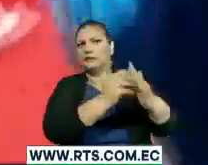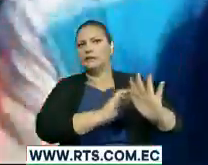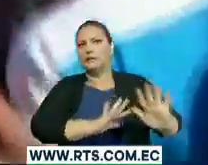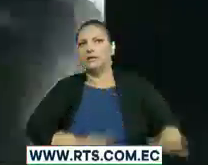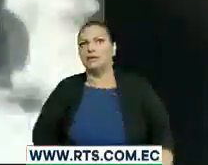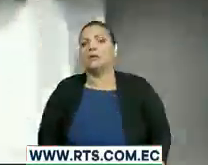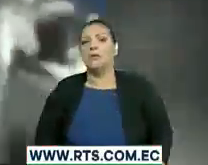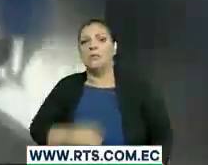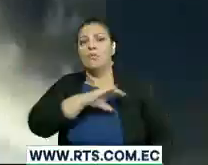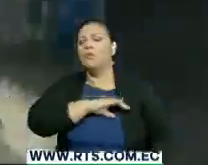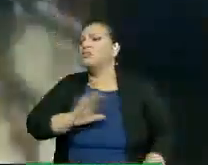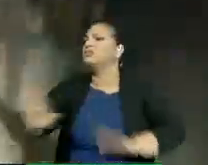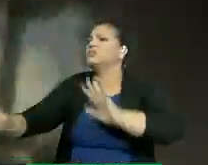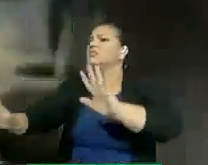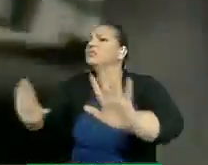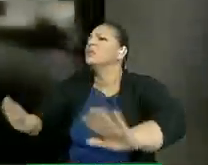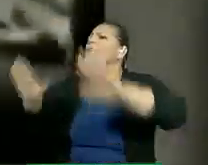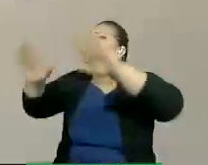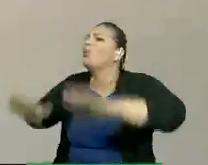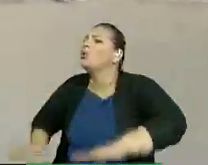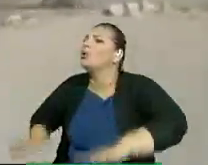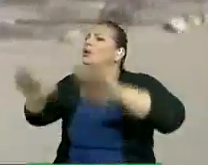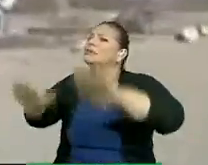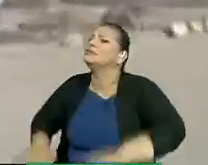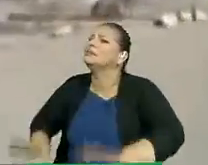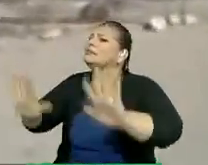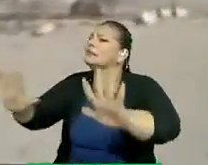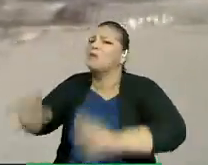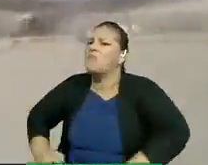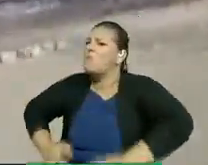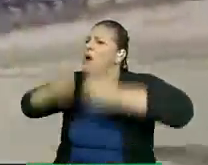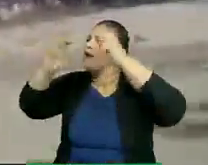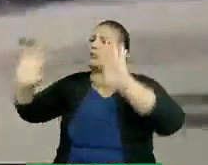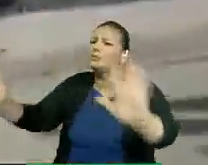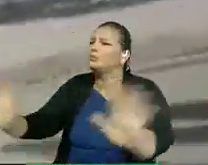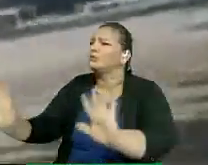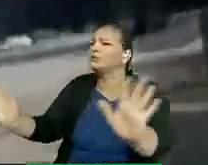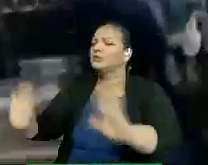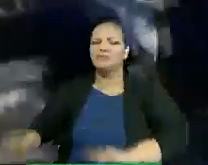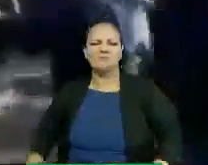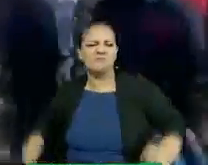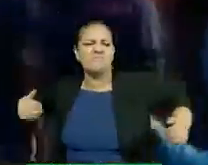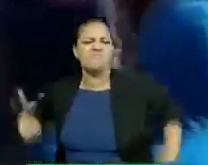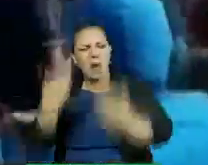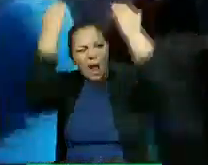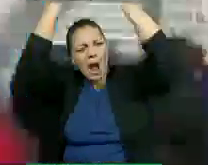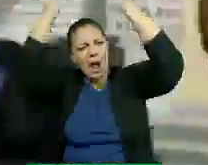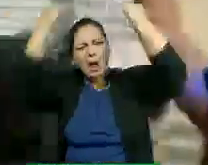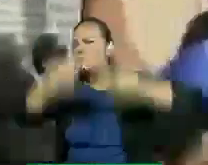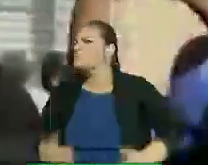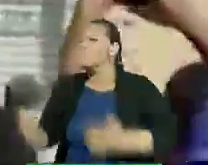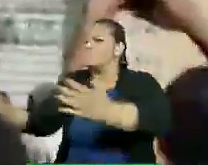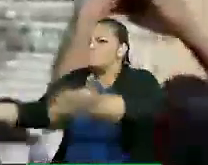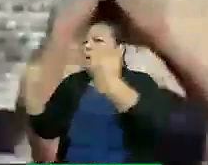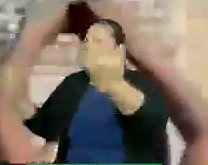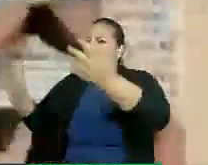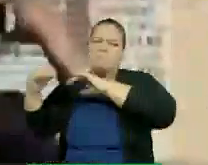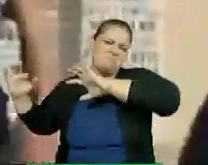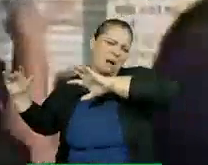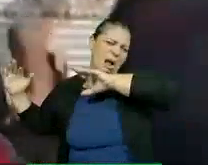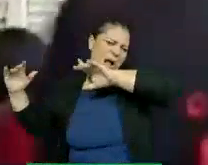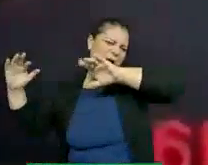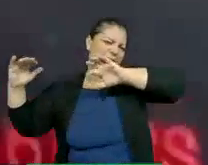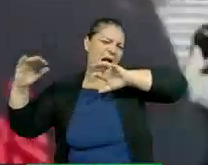multitud enardecida pedía que entreguen a los detenidos y para sacarlos de la celda lanzaron bombas Molotov y a las instalaciones de la